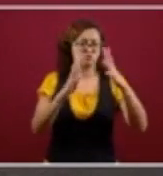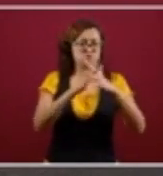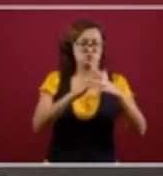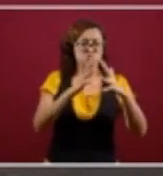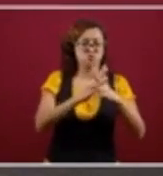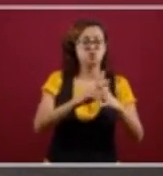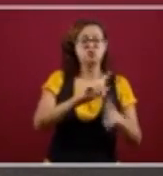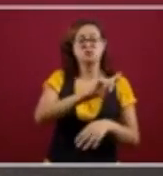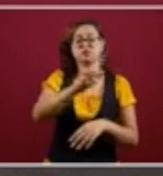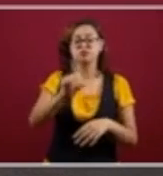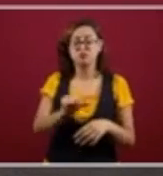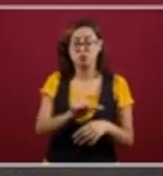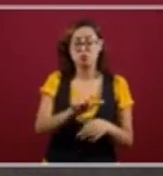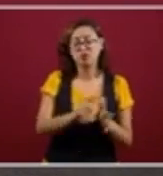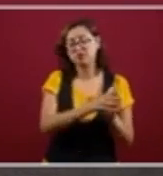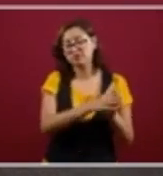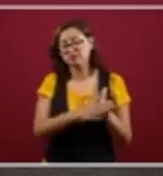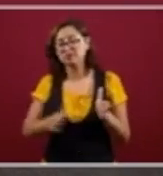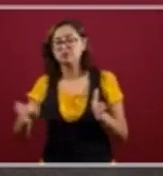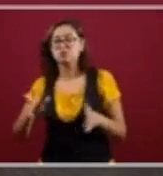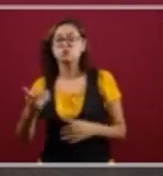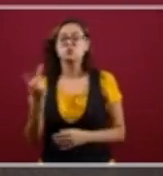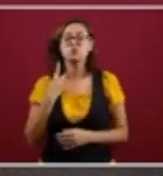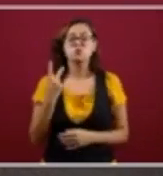los políticos,